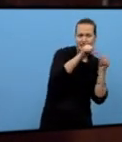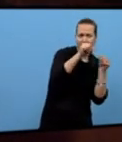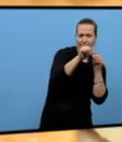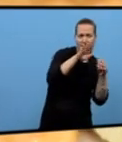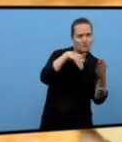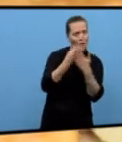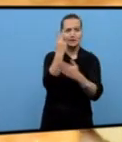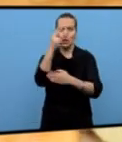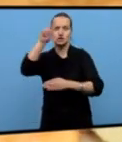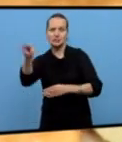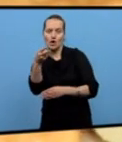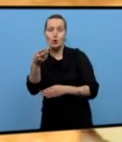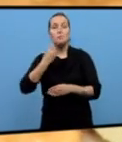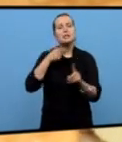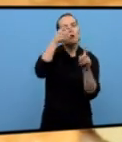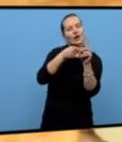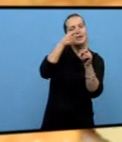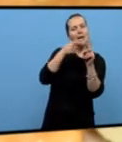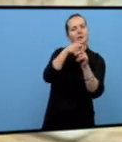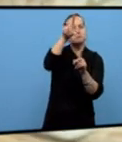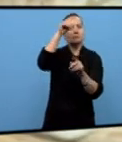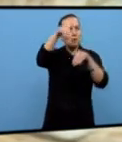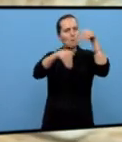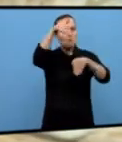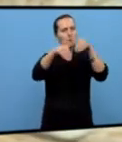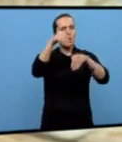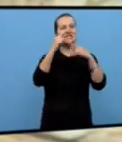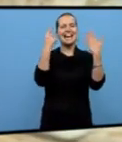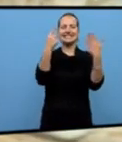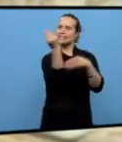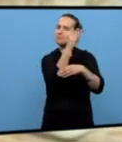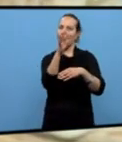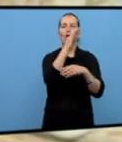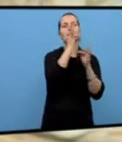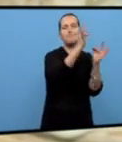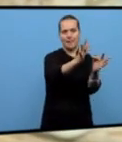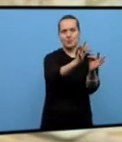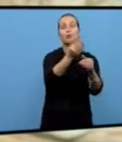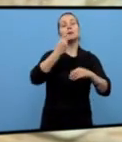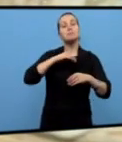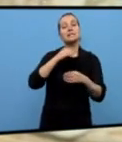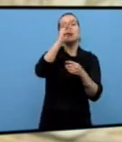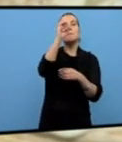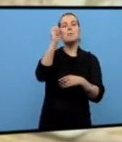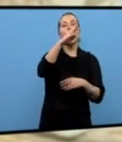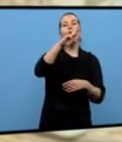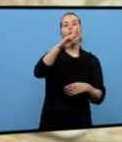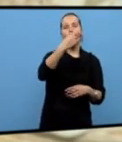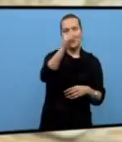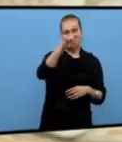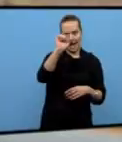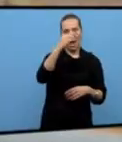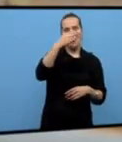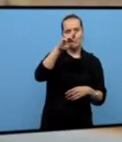céntimos e os 2 euros. Os clientes decidirán cos seus votos as 6 mellores propostas. A Pobra de Brollón tamén acolle do 3 ao 11